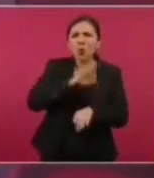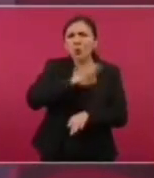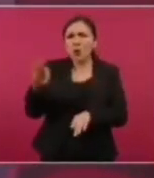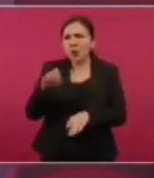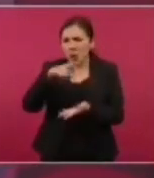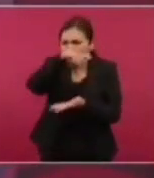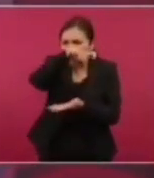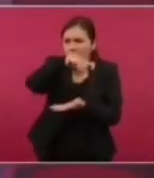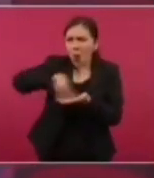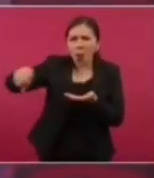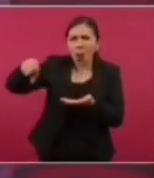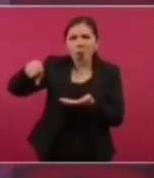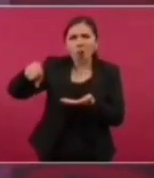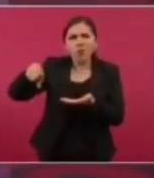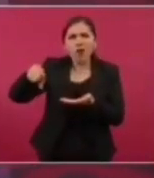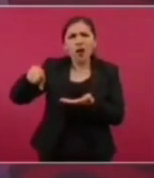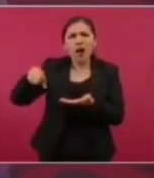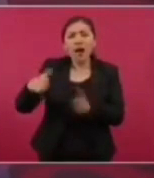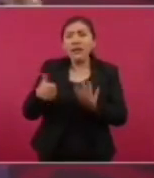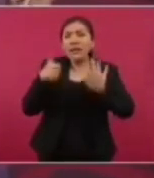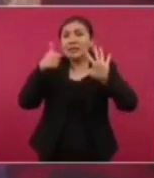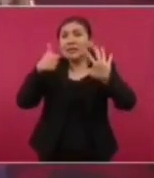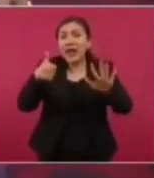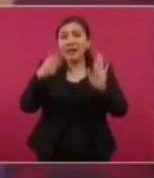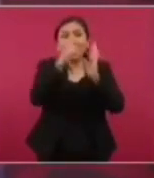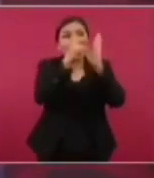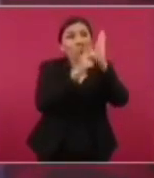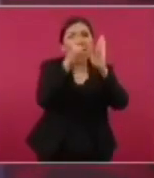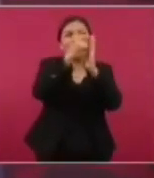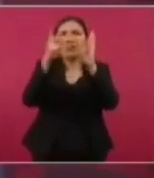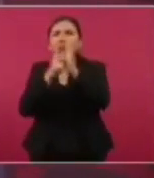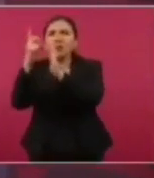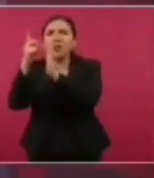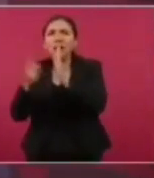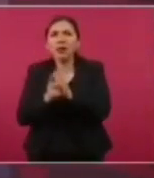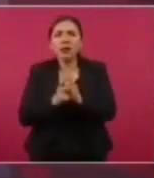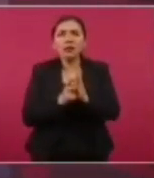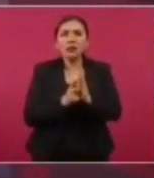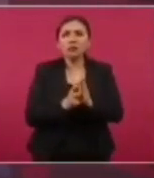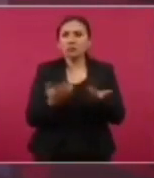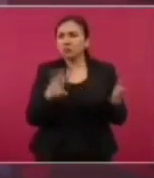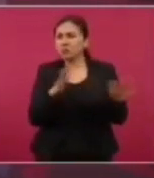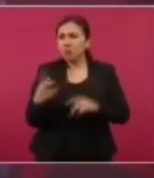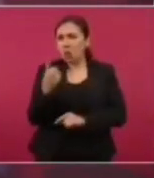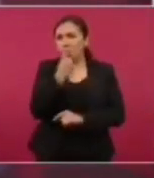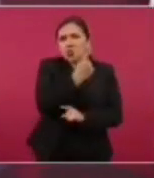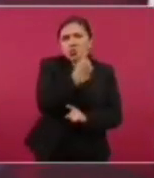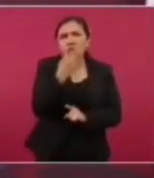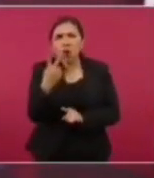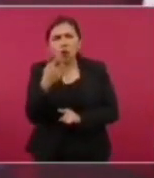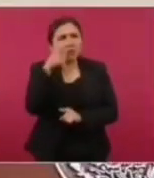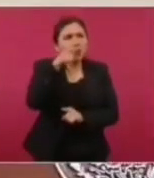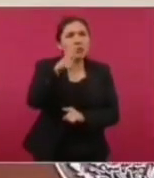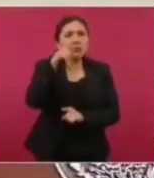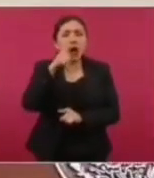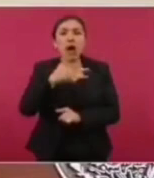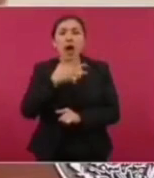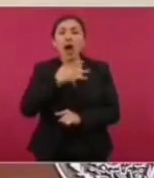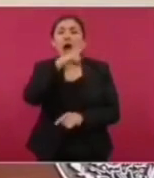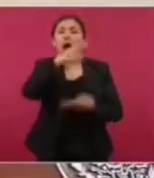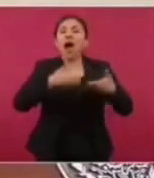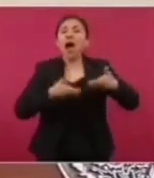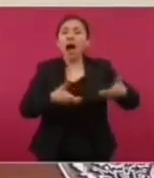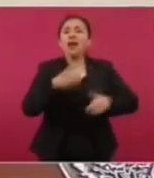que adquirió 6 departamentos, 1 o 2 de ellos en